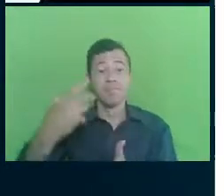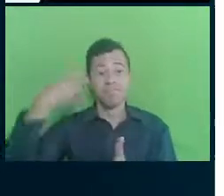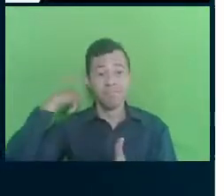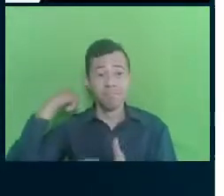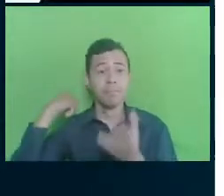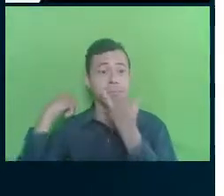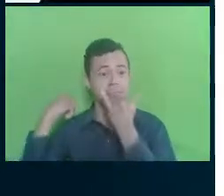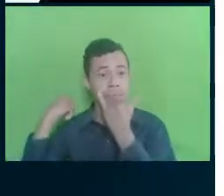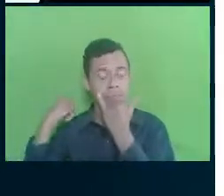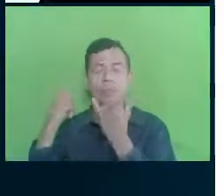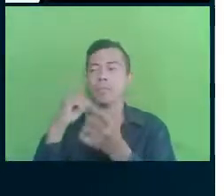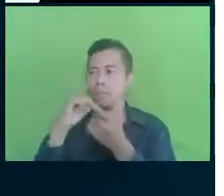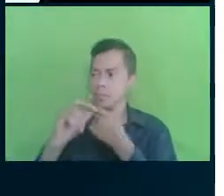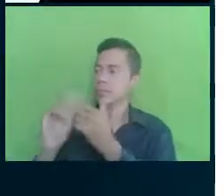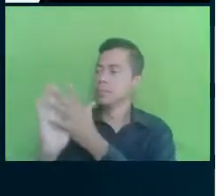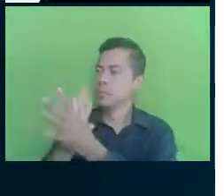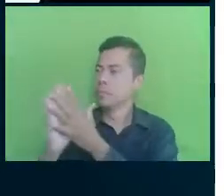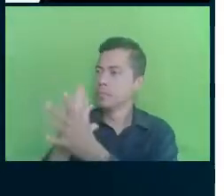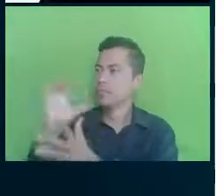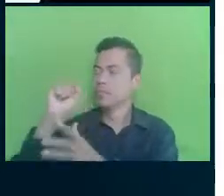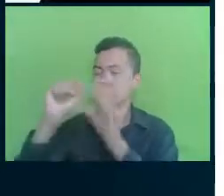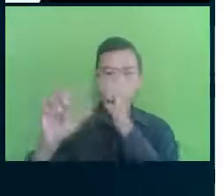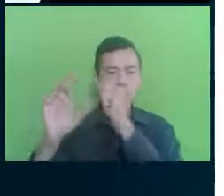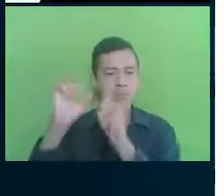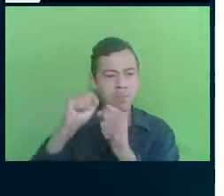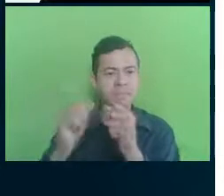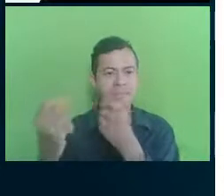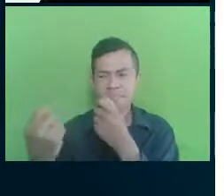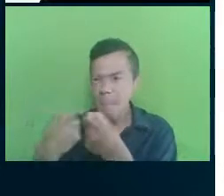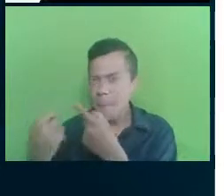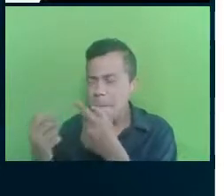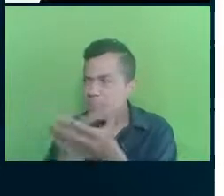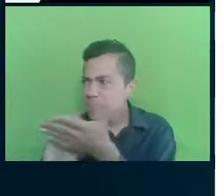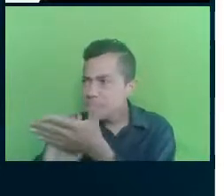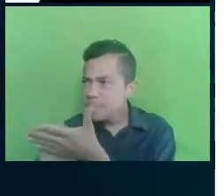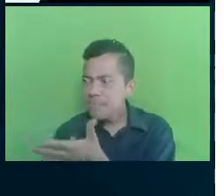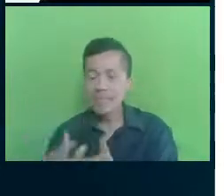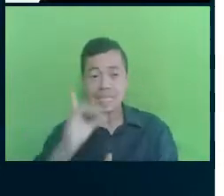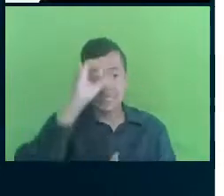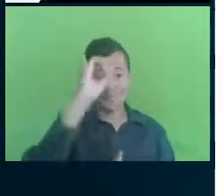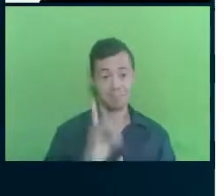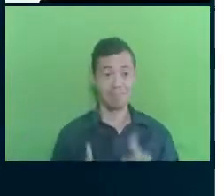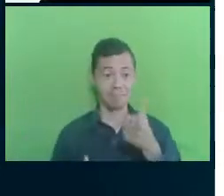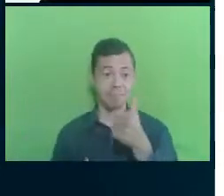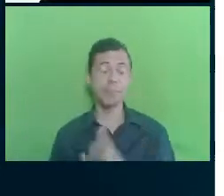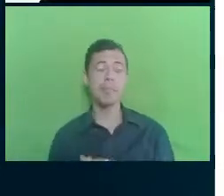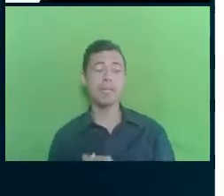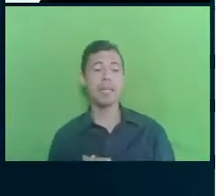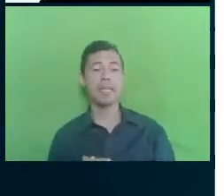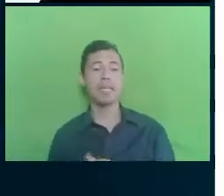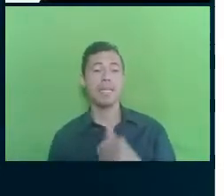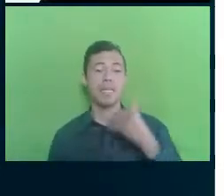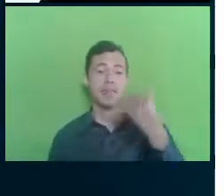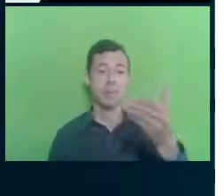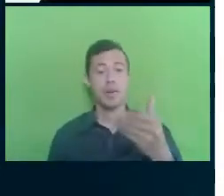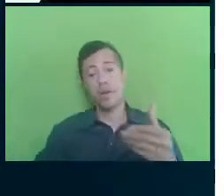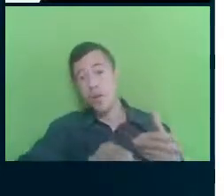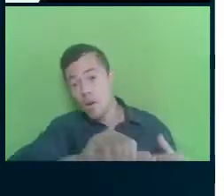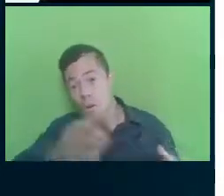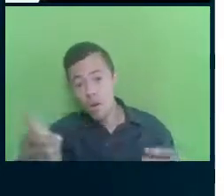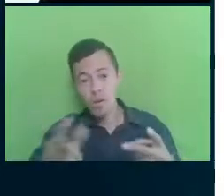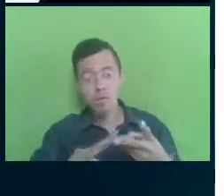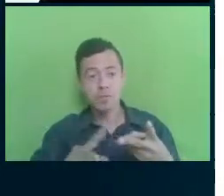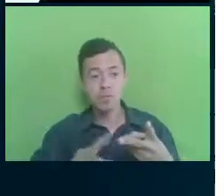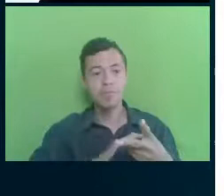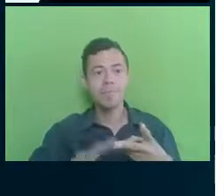que la información me entrega, para yo poder comenzar a tomar algún tipo de decisiones. Y ya cuando comenzamos a hablar de machine learning y de inteligencia